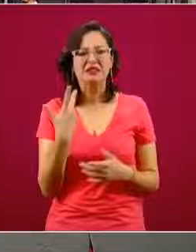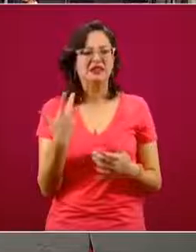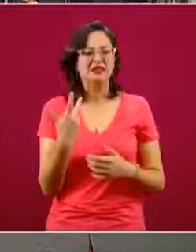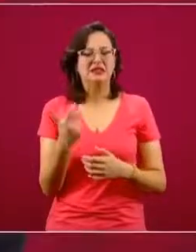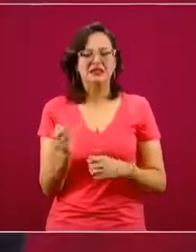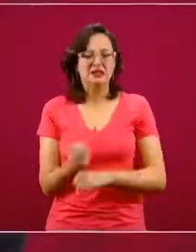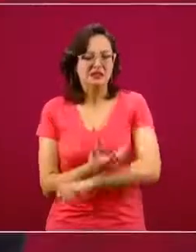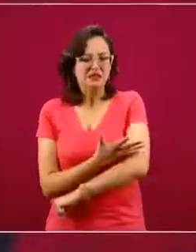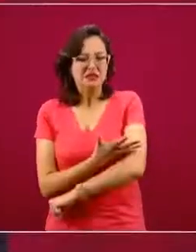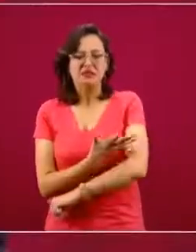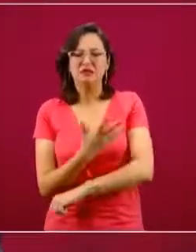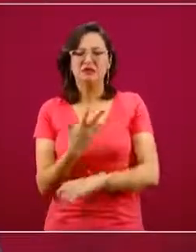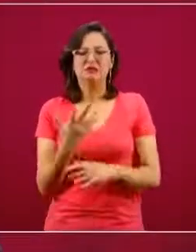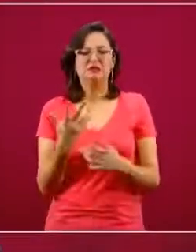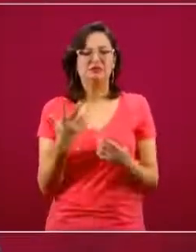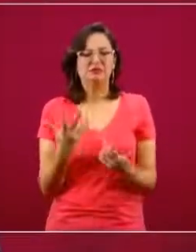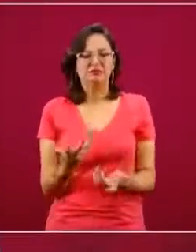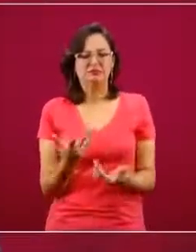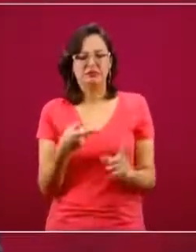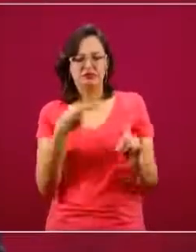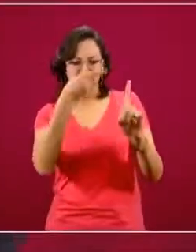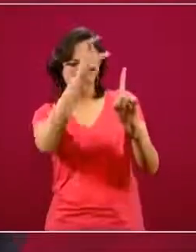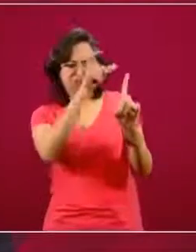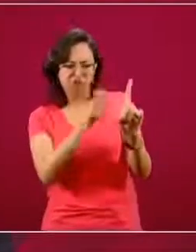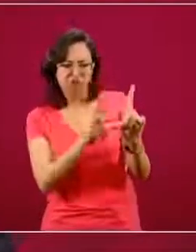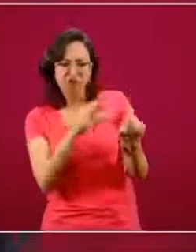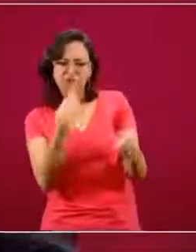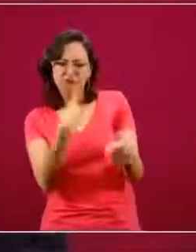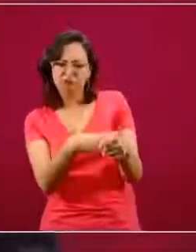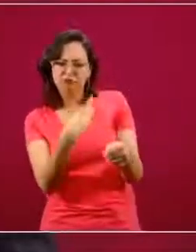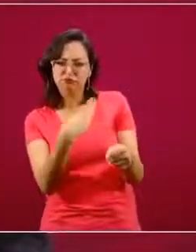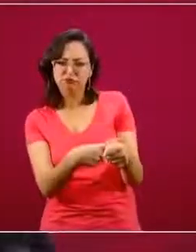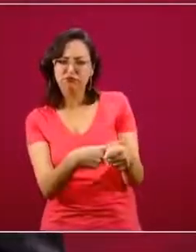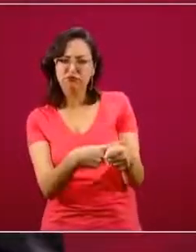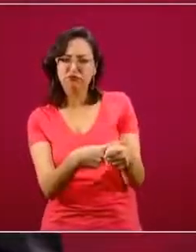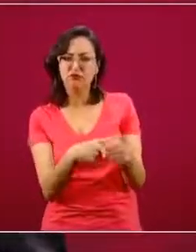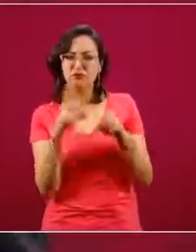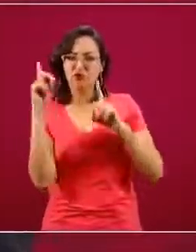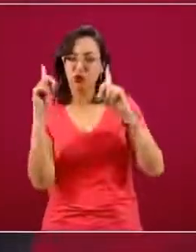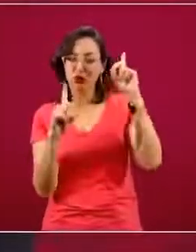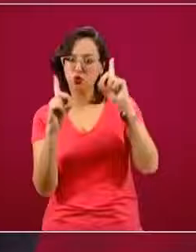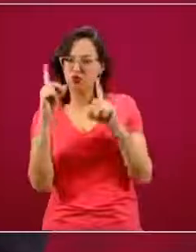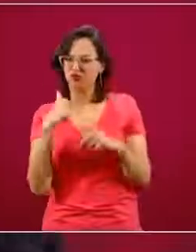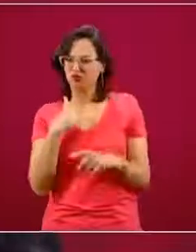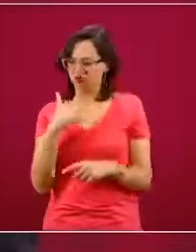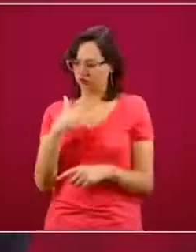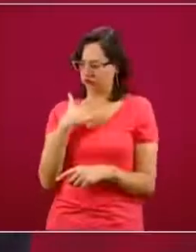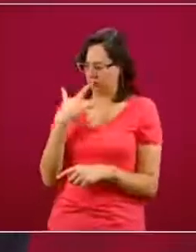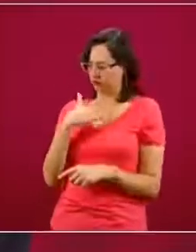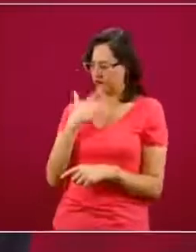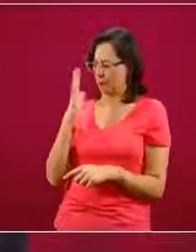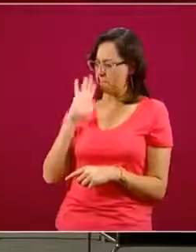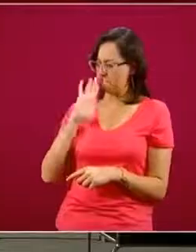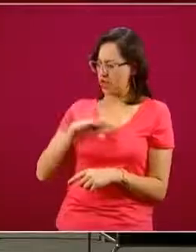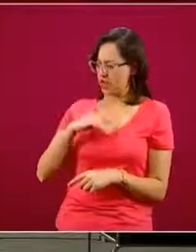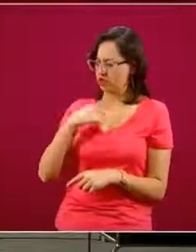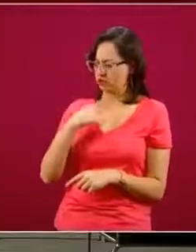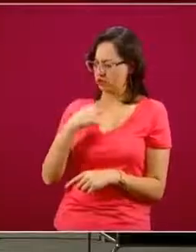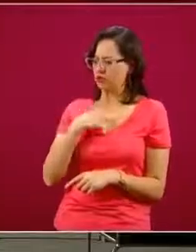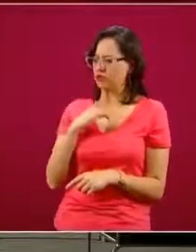calosfríos, etcétera. Hay una sospecha clínica, médica. La propia persona puede sospechar de inicio que padece